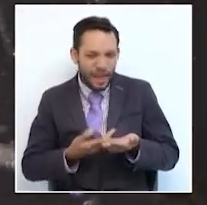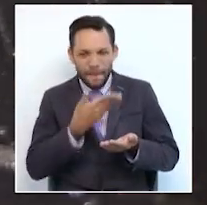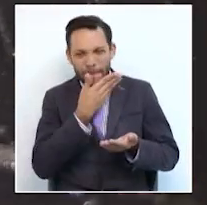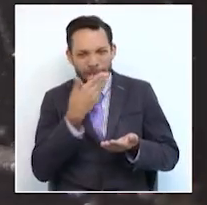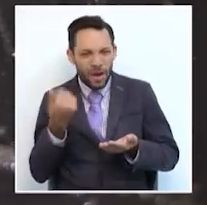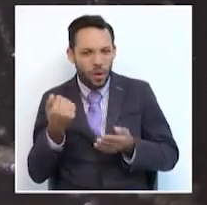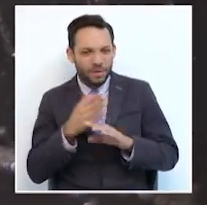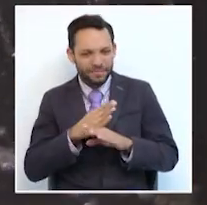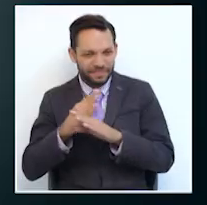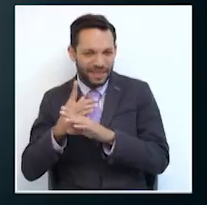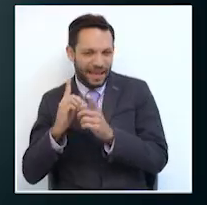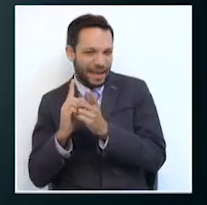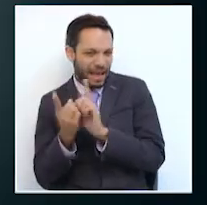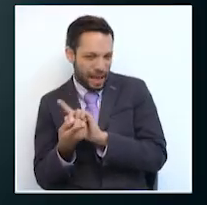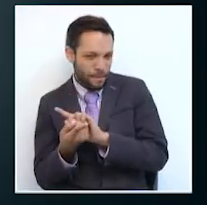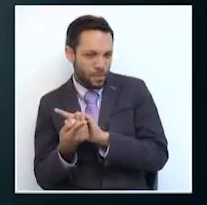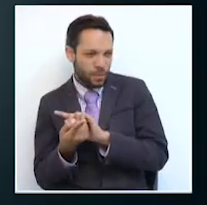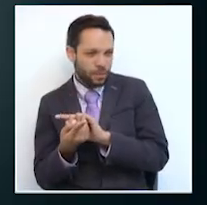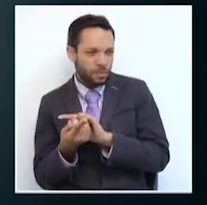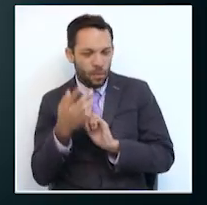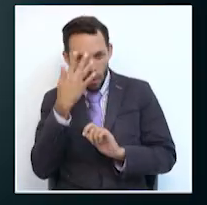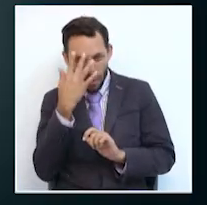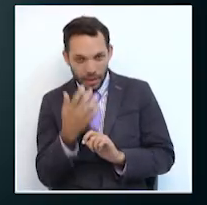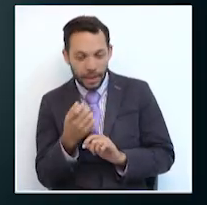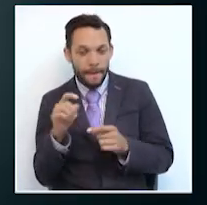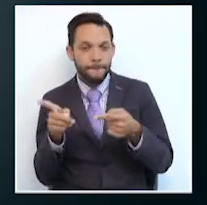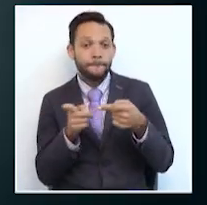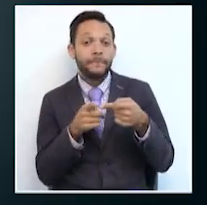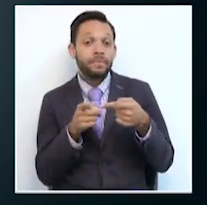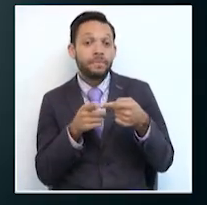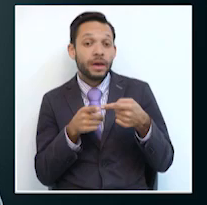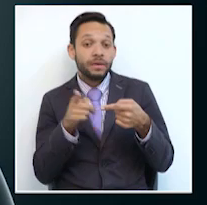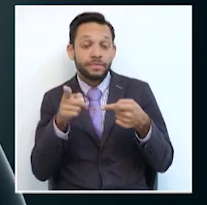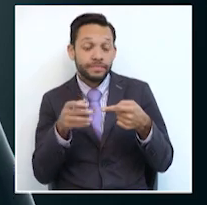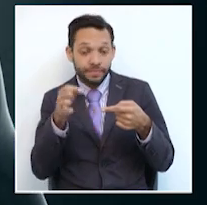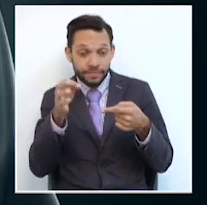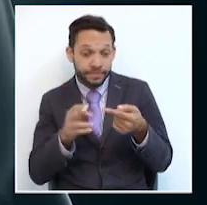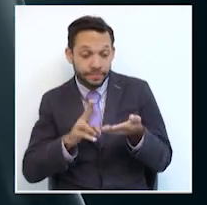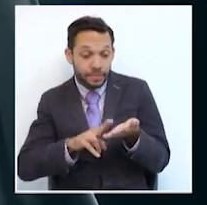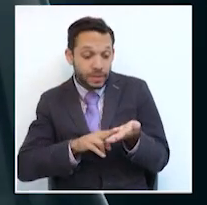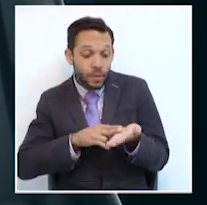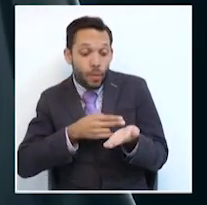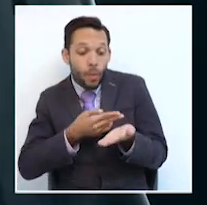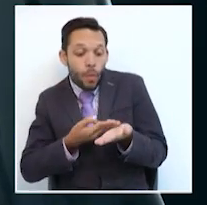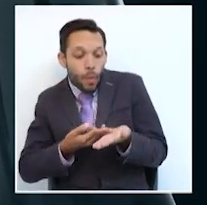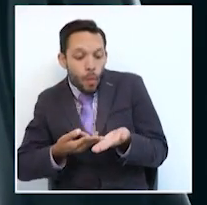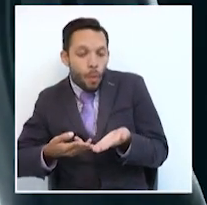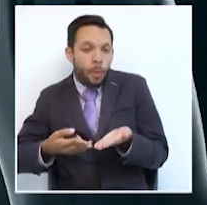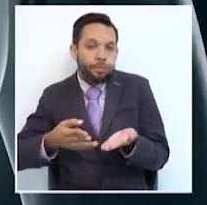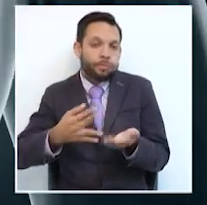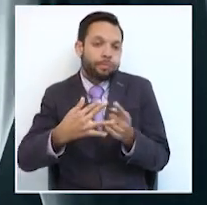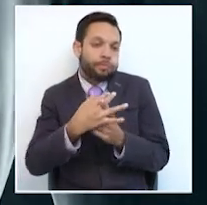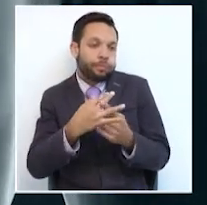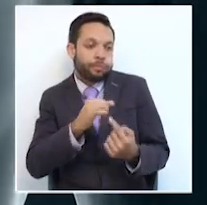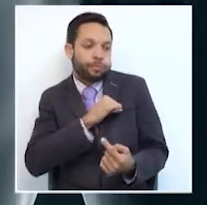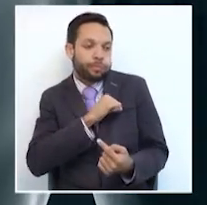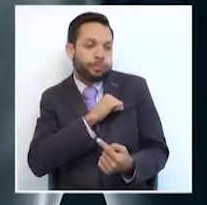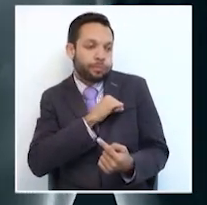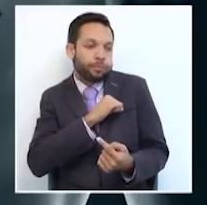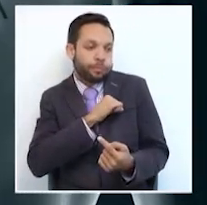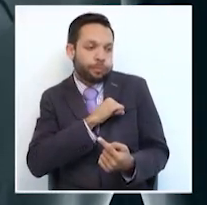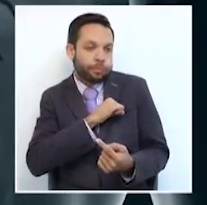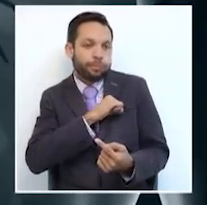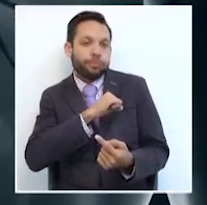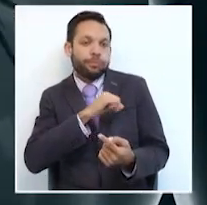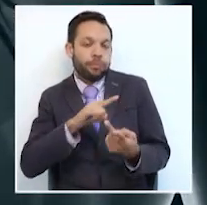la margarina en el olvido en primer lugar está relacionada con el riesgo de padecer un ataque al corazón diabetes y hasta cáncer